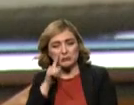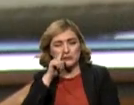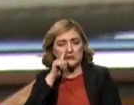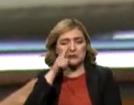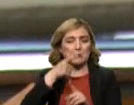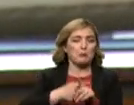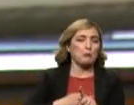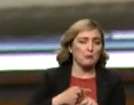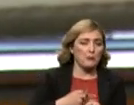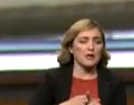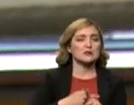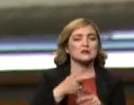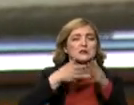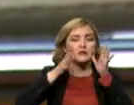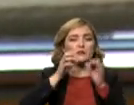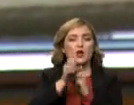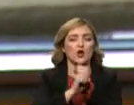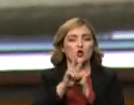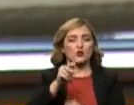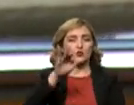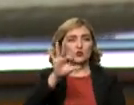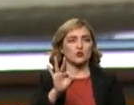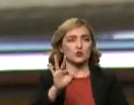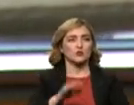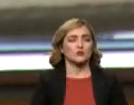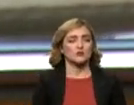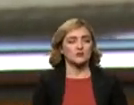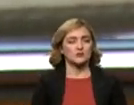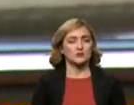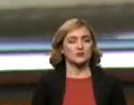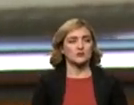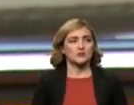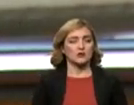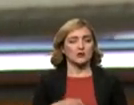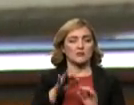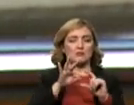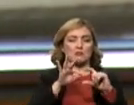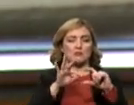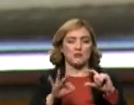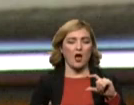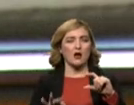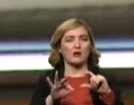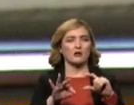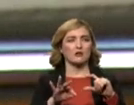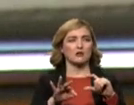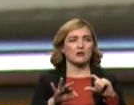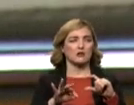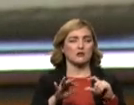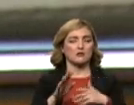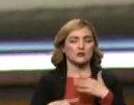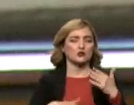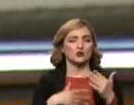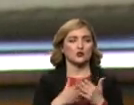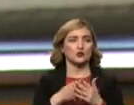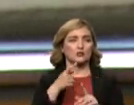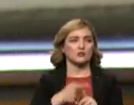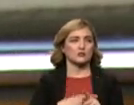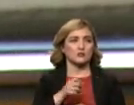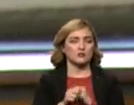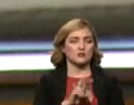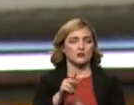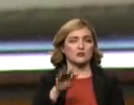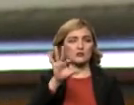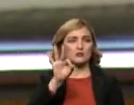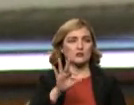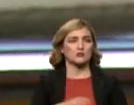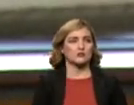mes de diciembre del año 2019 presenta la cifra más baja reportada durante todos los meses del año